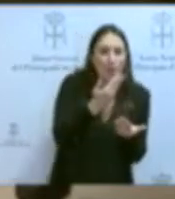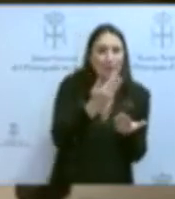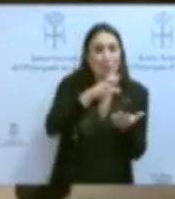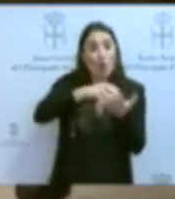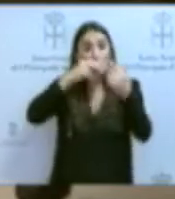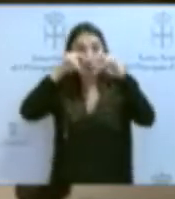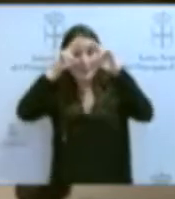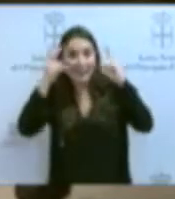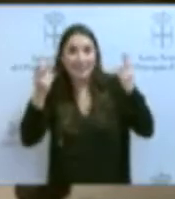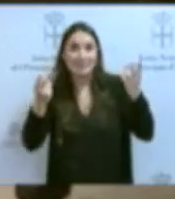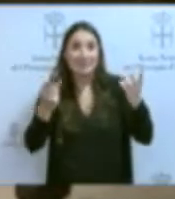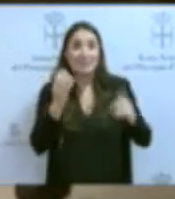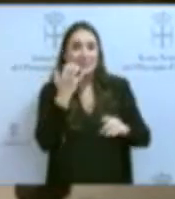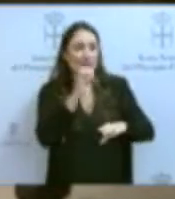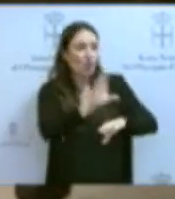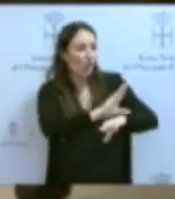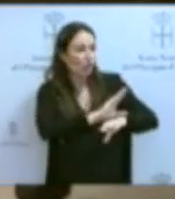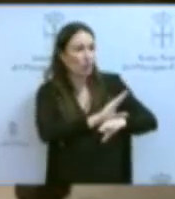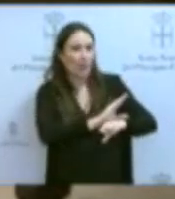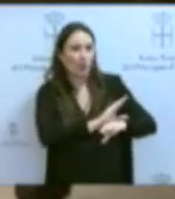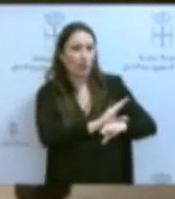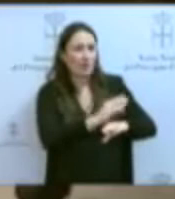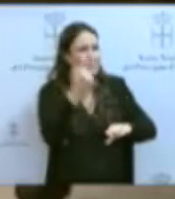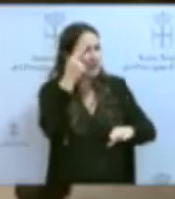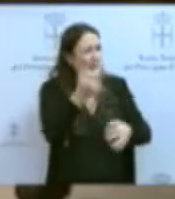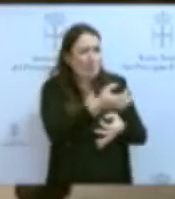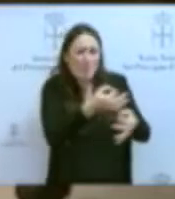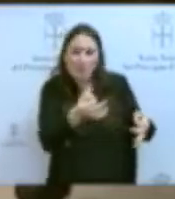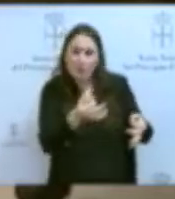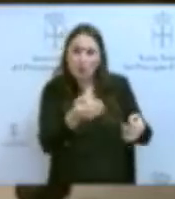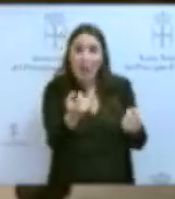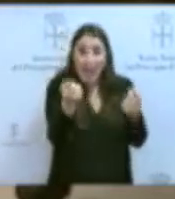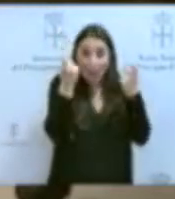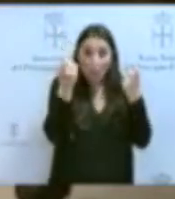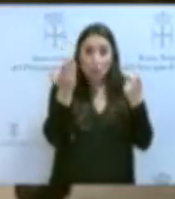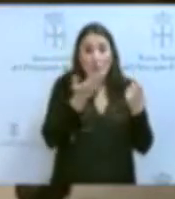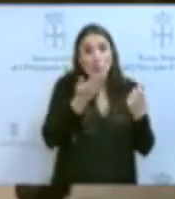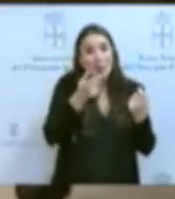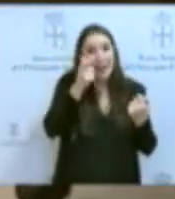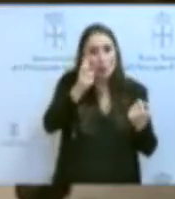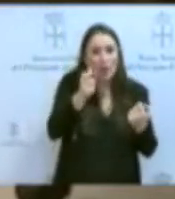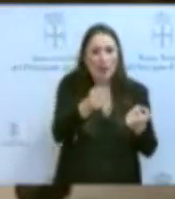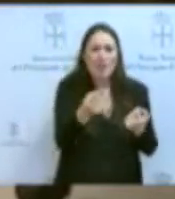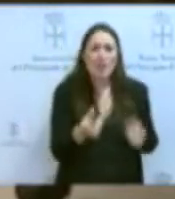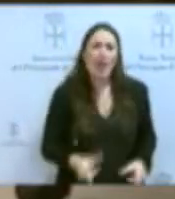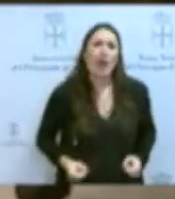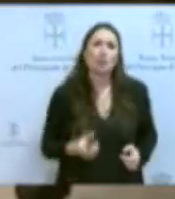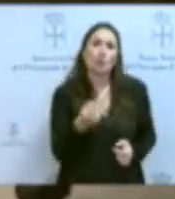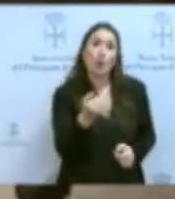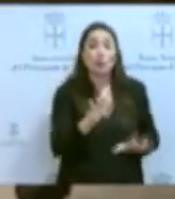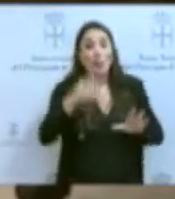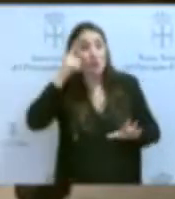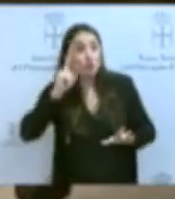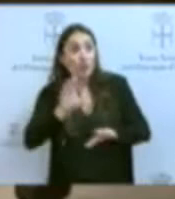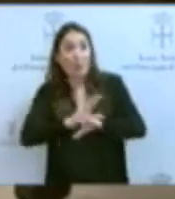dar con precisión cuánto nos cuesta un alumno de la escuela rural y no es capaz de decir cuánto se llevó Río Pedre, a mí me hace pensar que estaba más